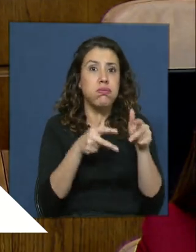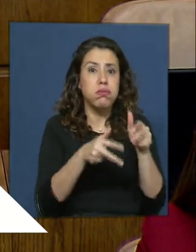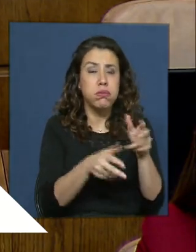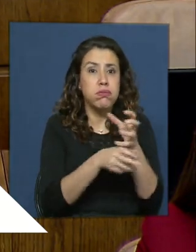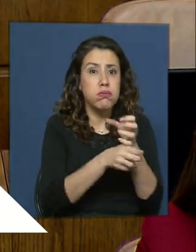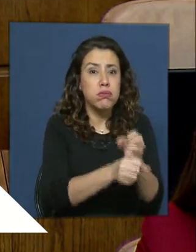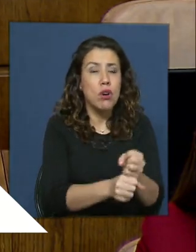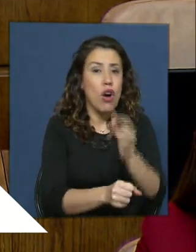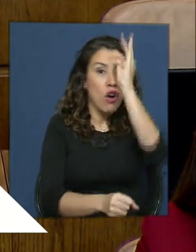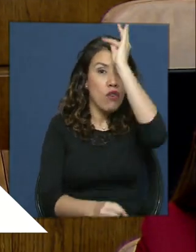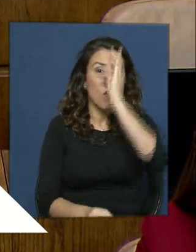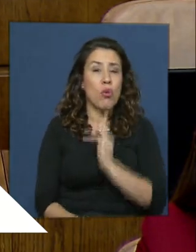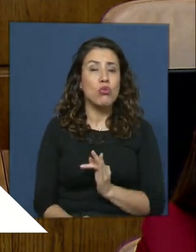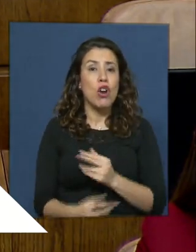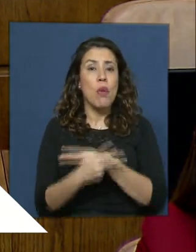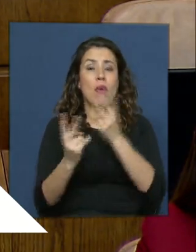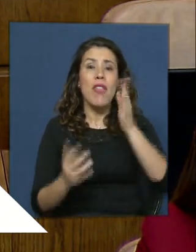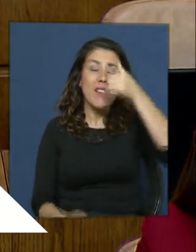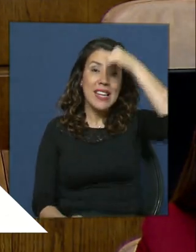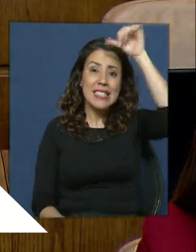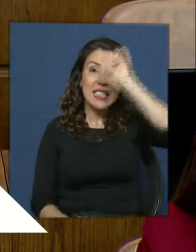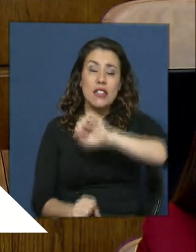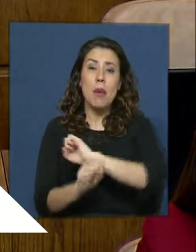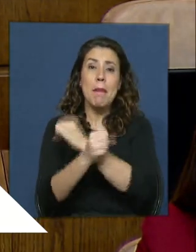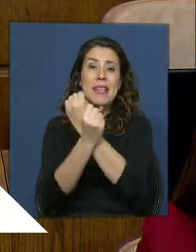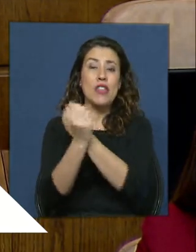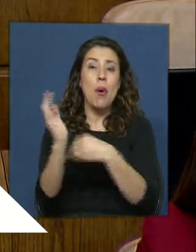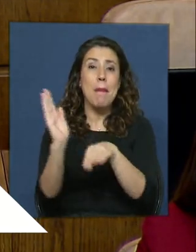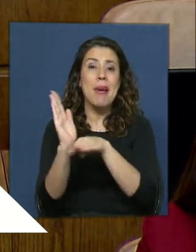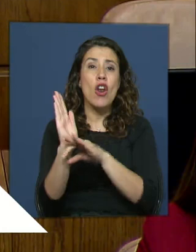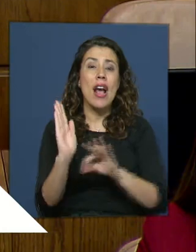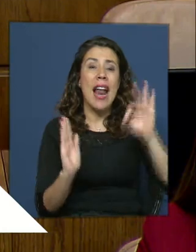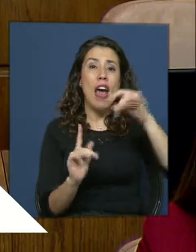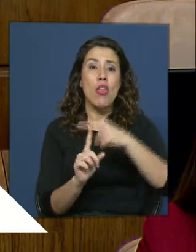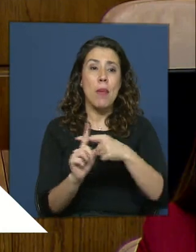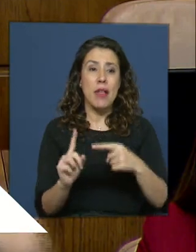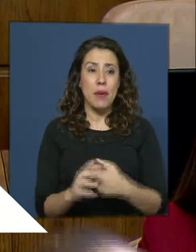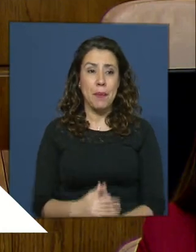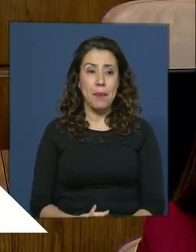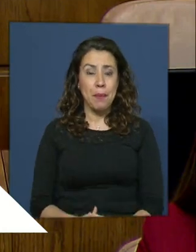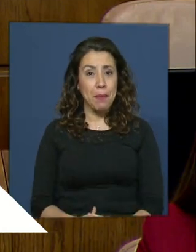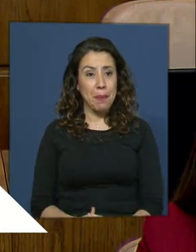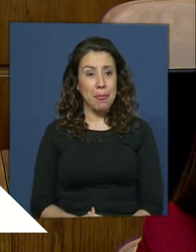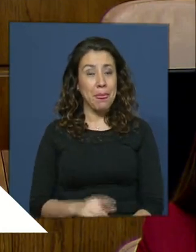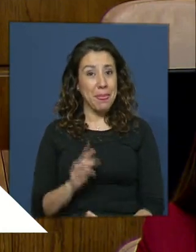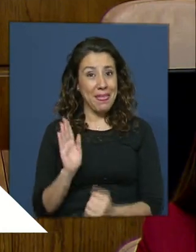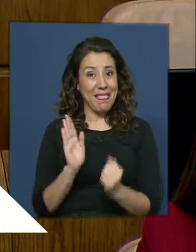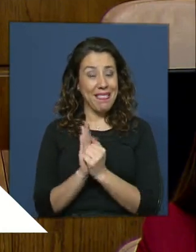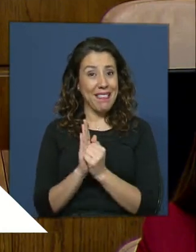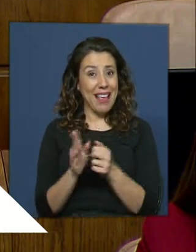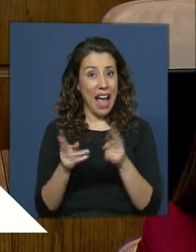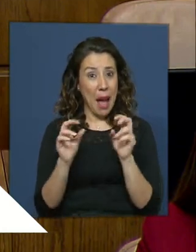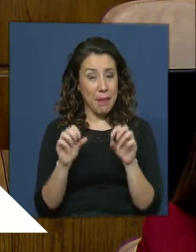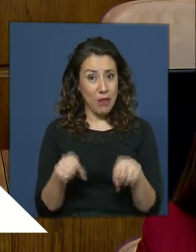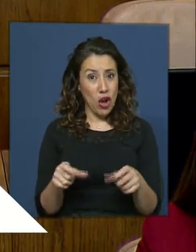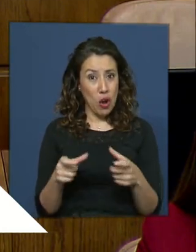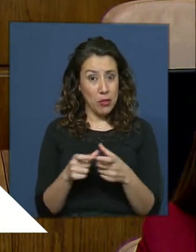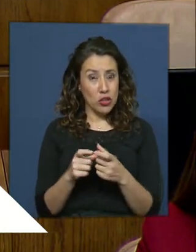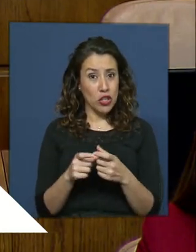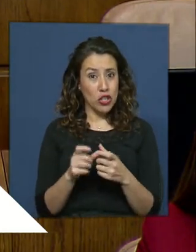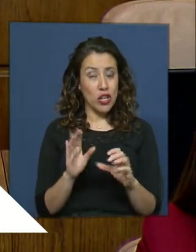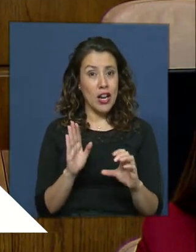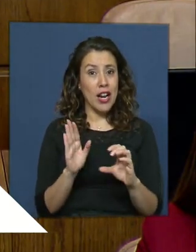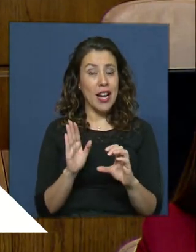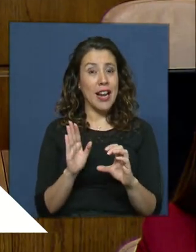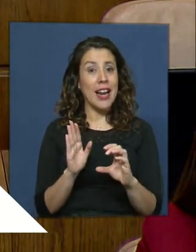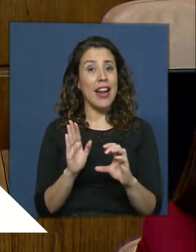un funcionario público, serán castigados con la pena de presidio menor en su grado medio. Ese es el artículo que se aprobó en la Comisión de